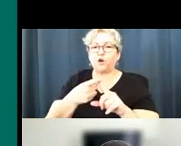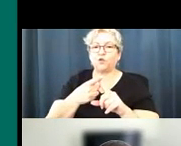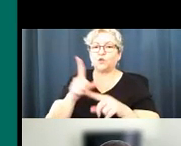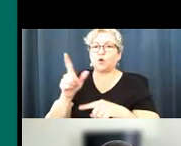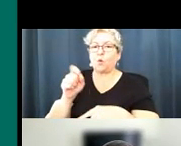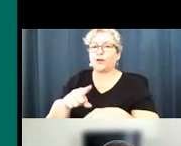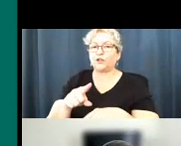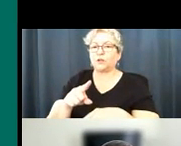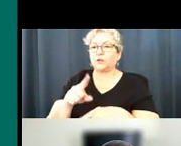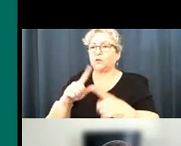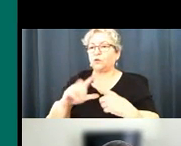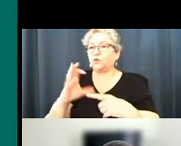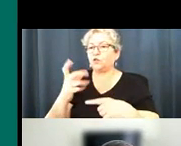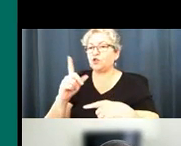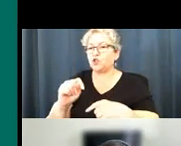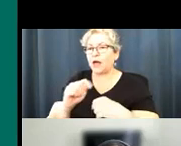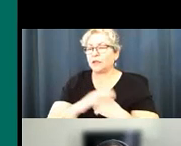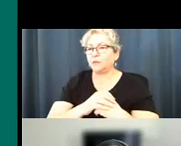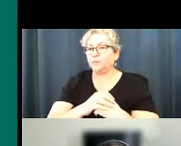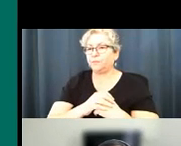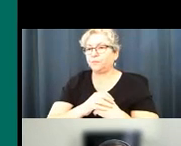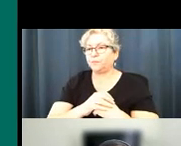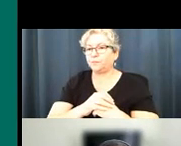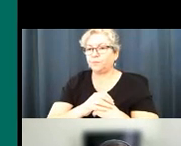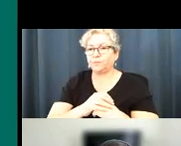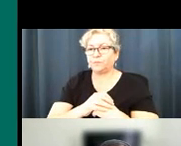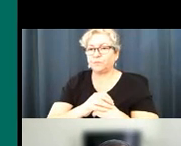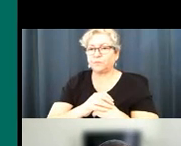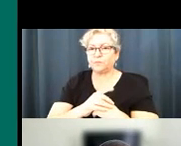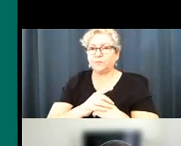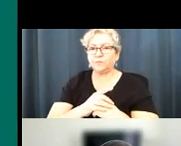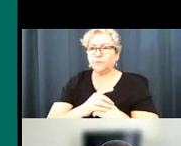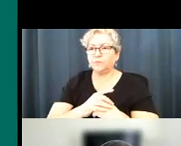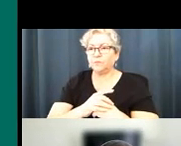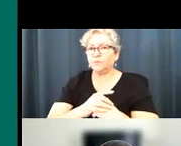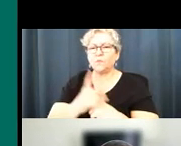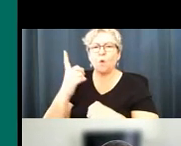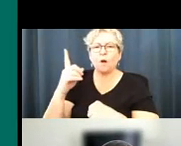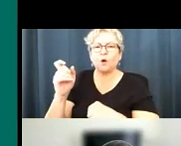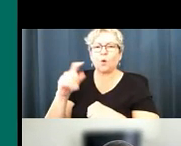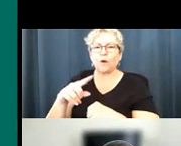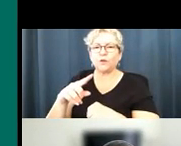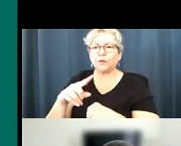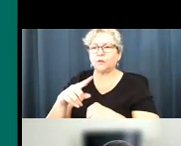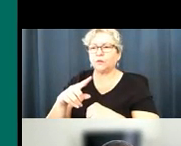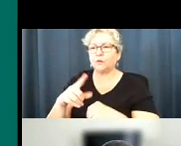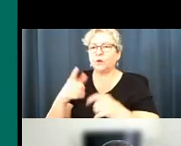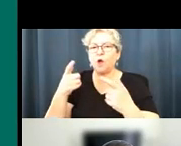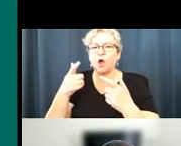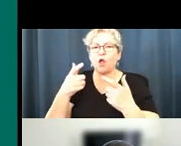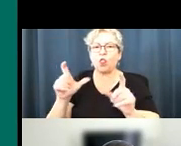primera pregunta del chat. So, one of the questions entonces, here, una de las preguntas